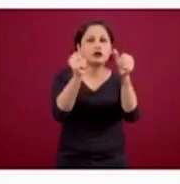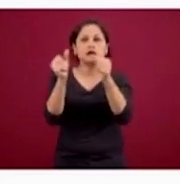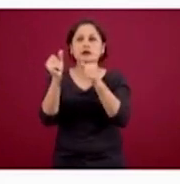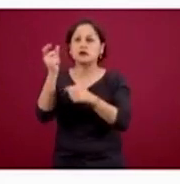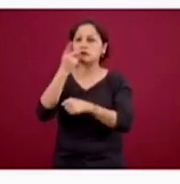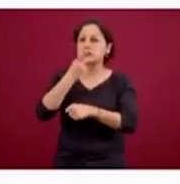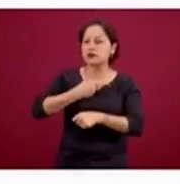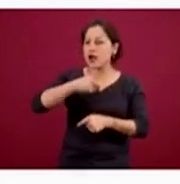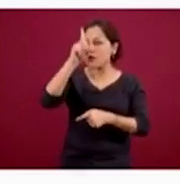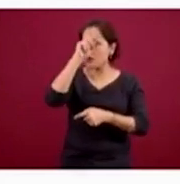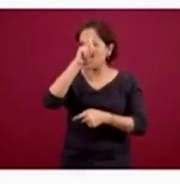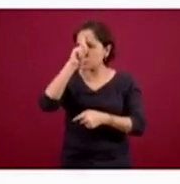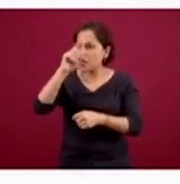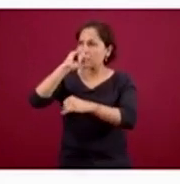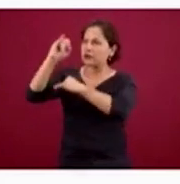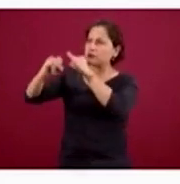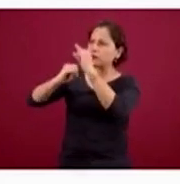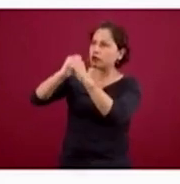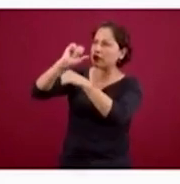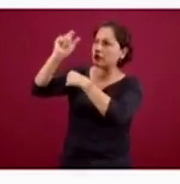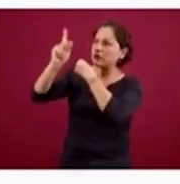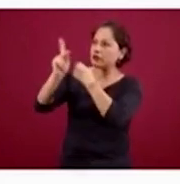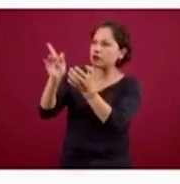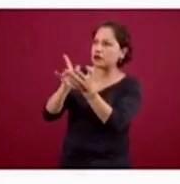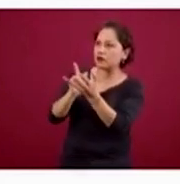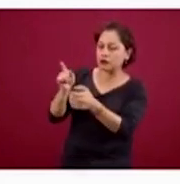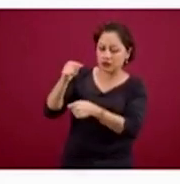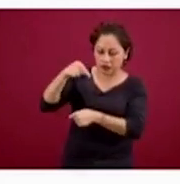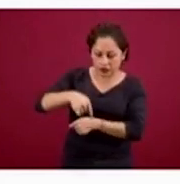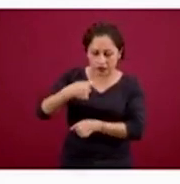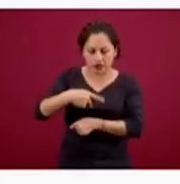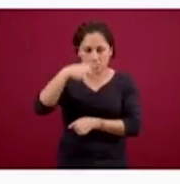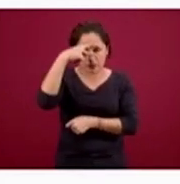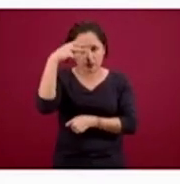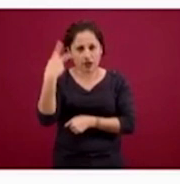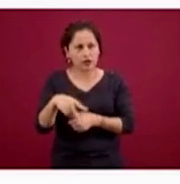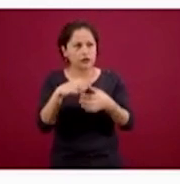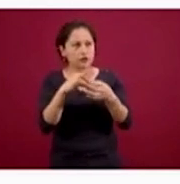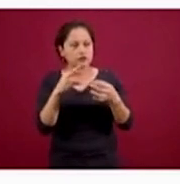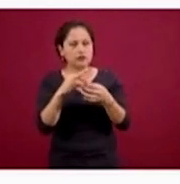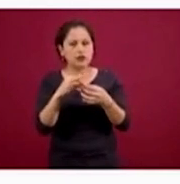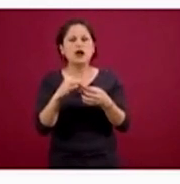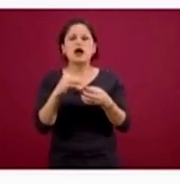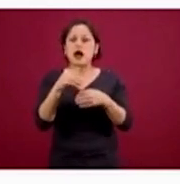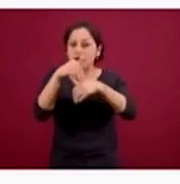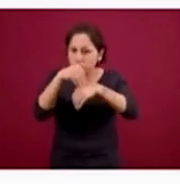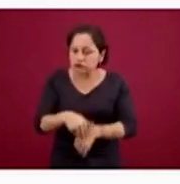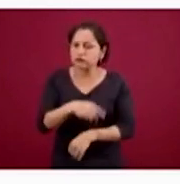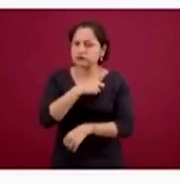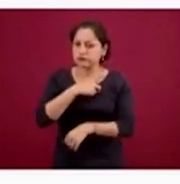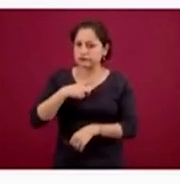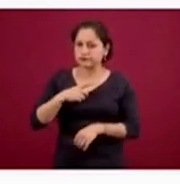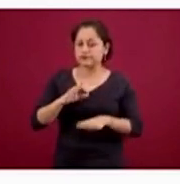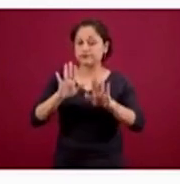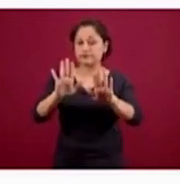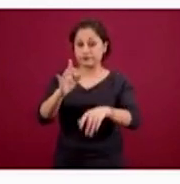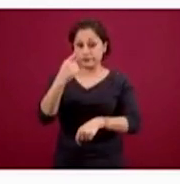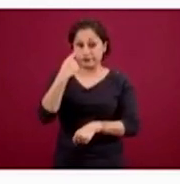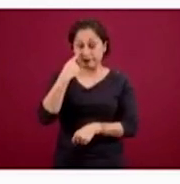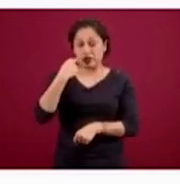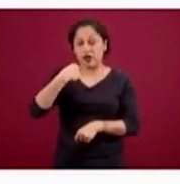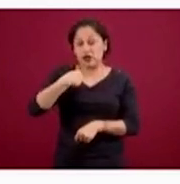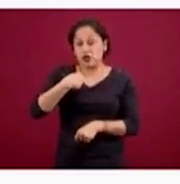internacionales quiero decir que los personales de salud compañeros y compañeras somos personas vulnerables